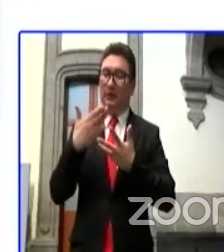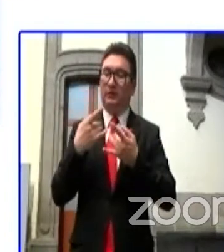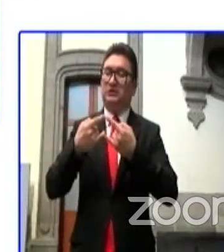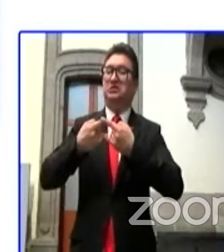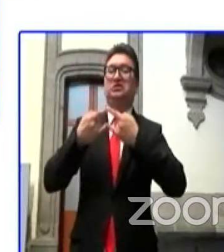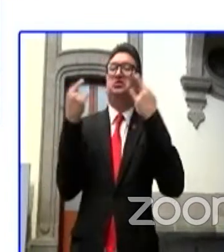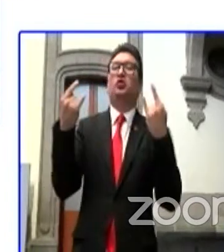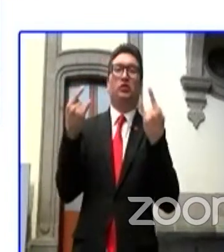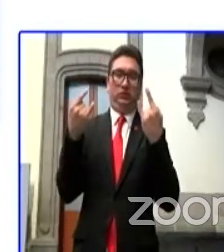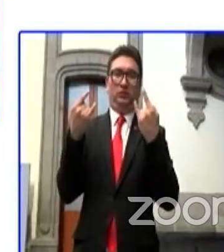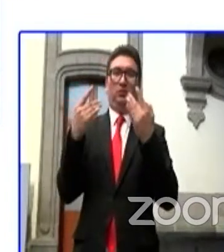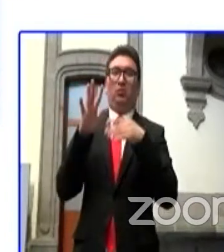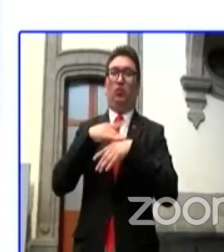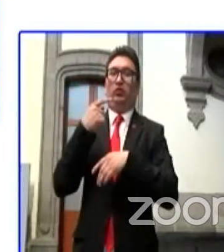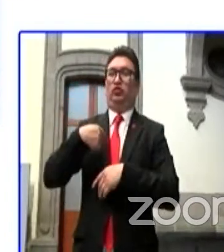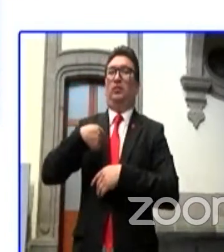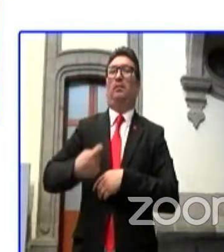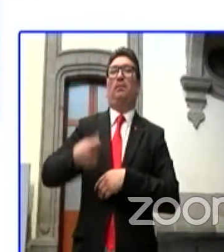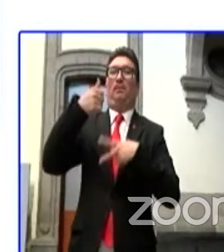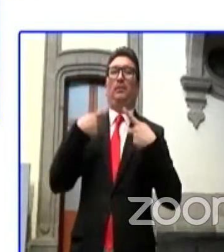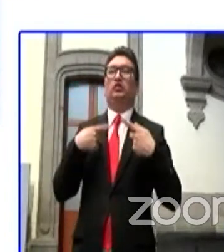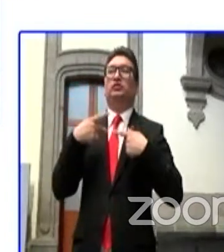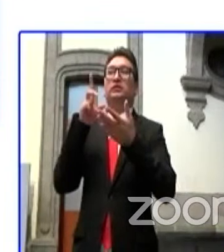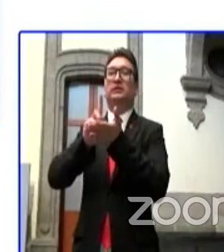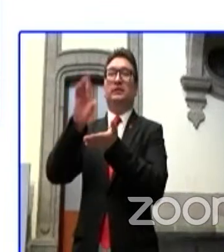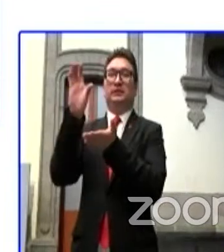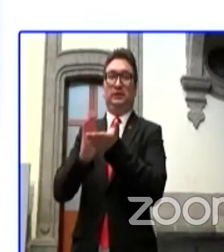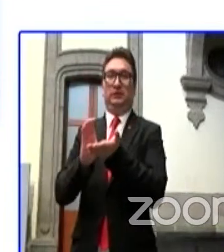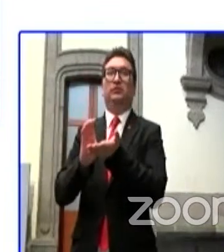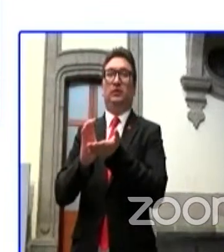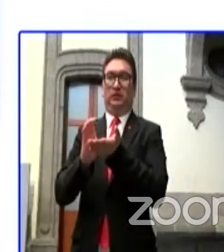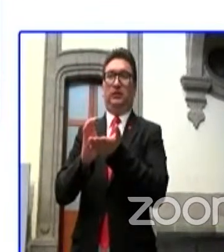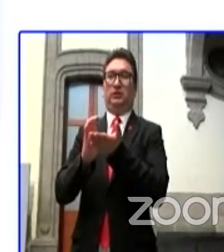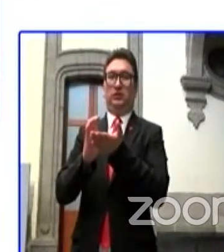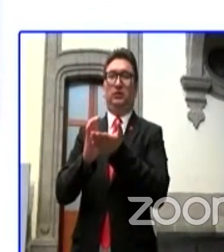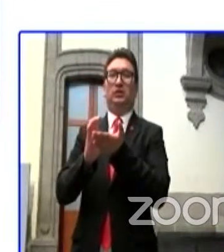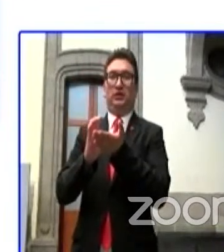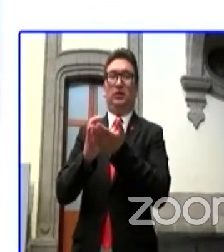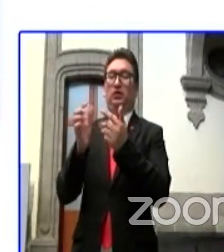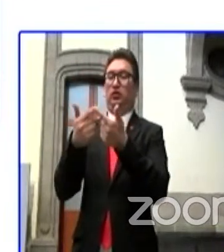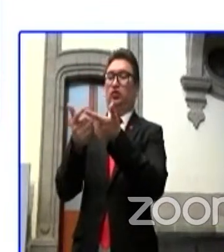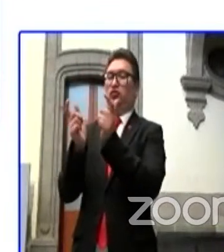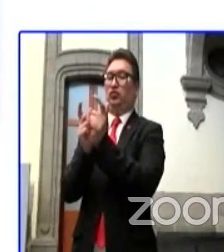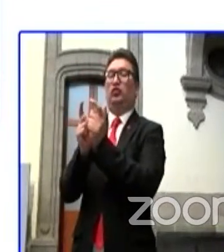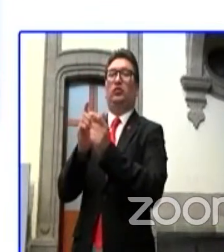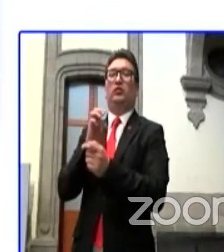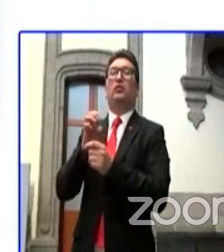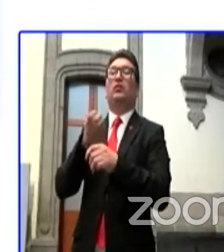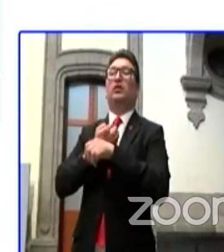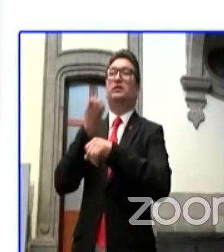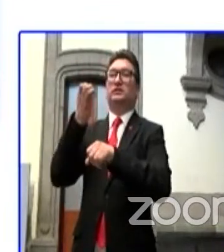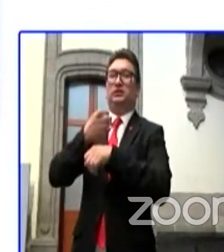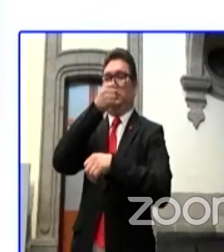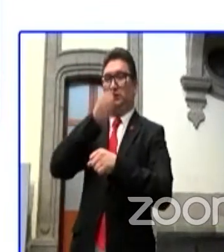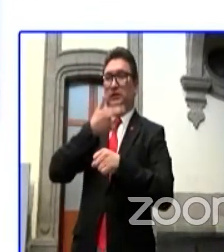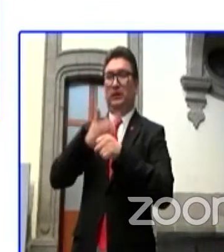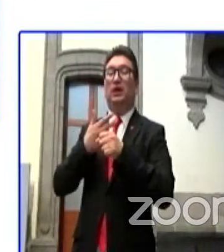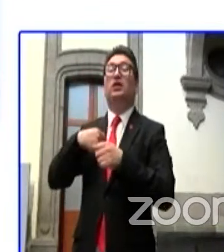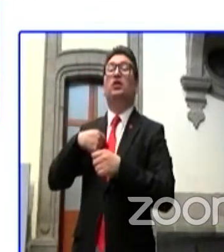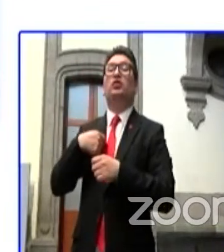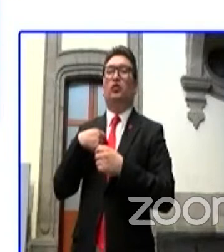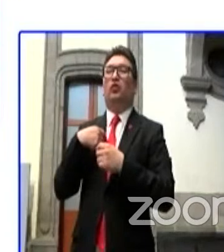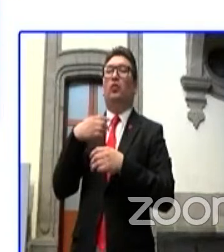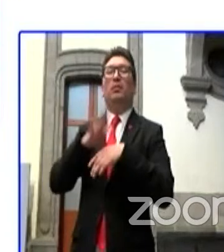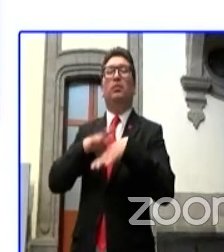primer o la primera persona con discapacidad integrante de un gabinete estatal a nivel de secretario, pero sobre todo